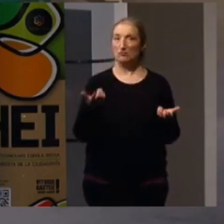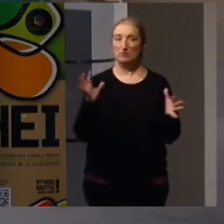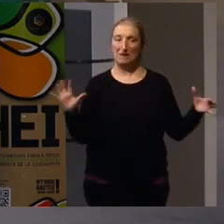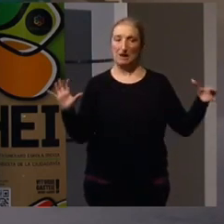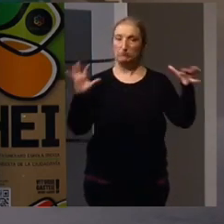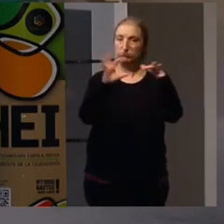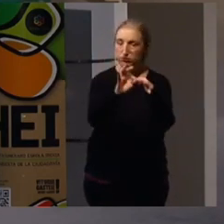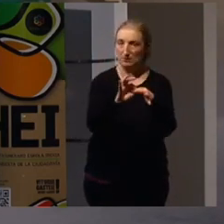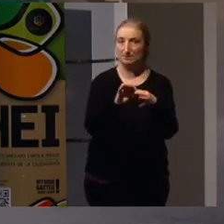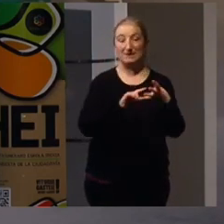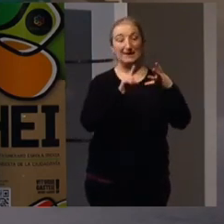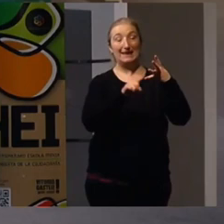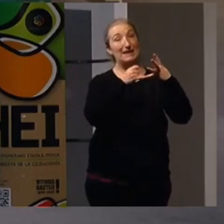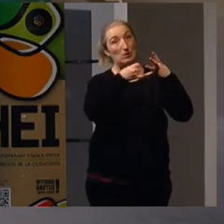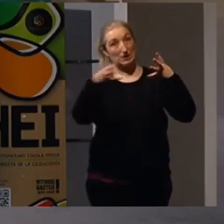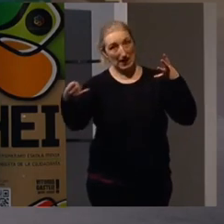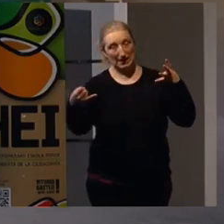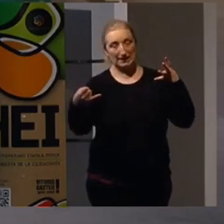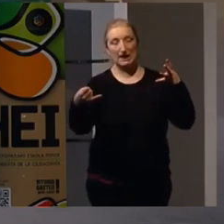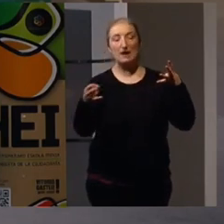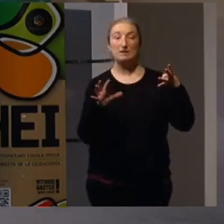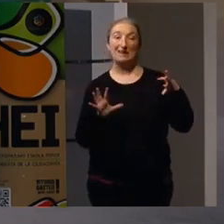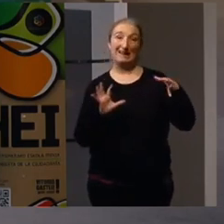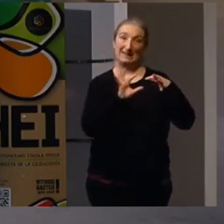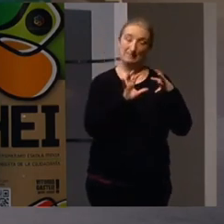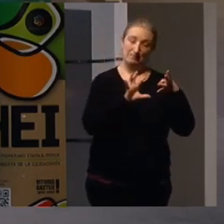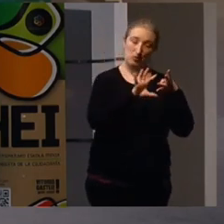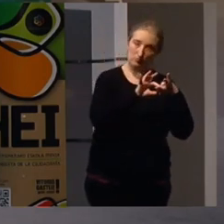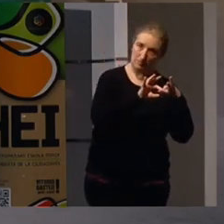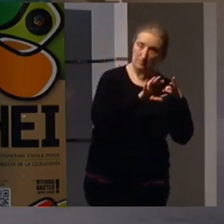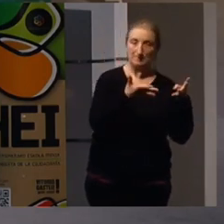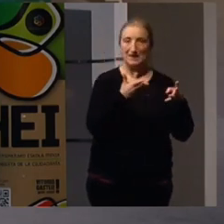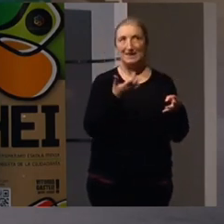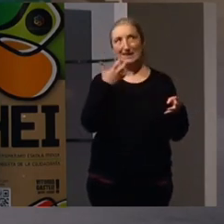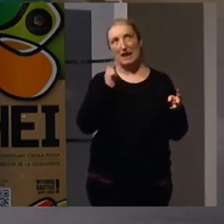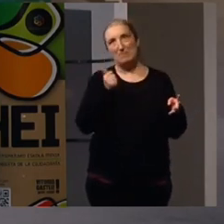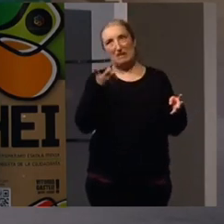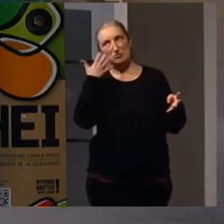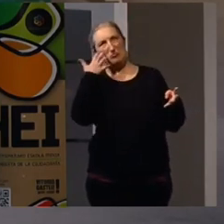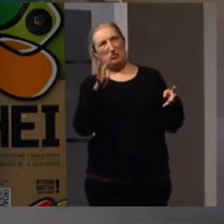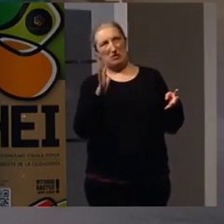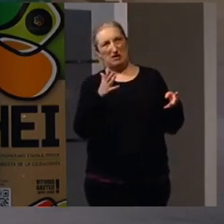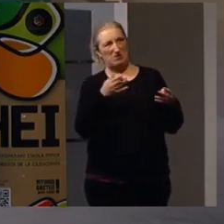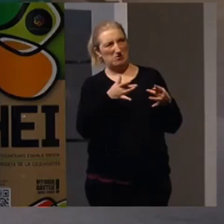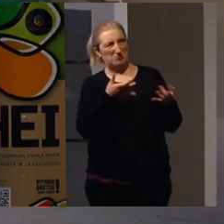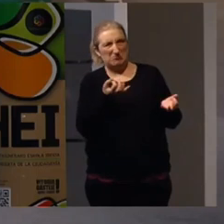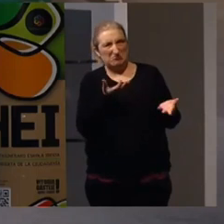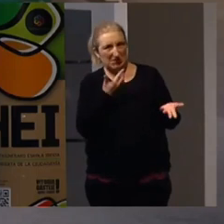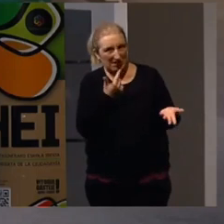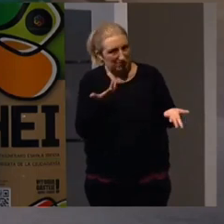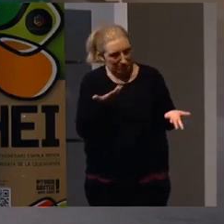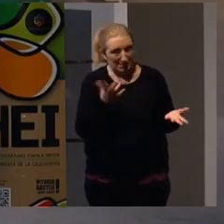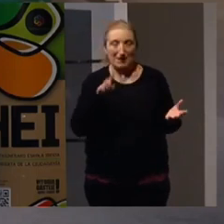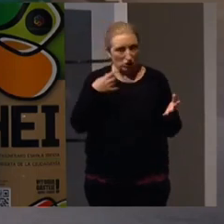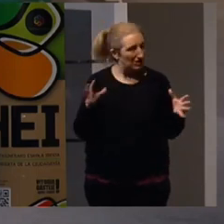de enlace, ¿no? Y la cuarta gran línea que decimos, que va justo en línea de esto, es la que es más rara, suena así al principio, en plan, ¿pero qué tiene que ver esto? Pero que está muy